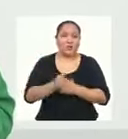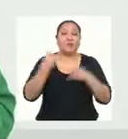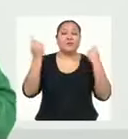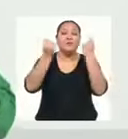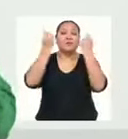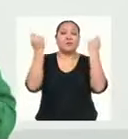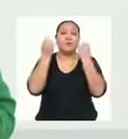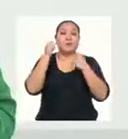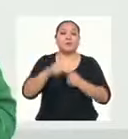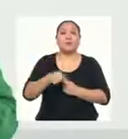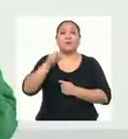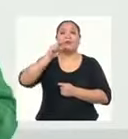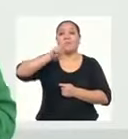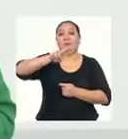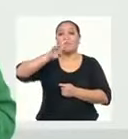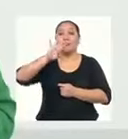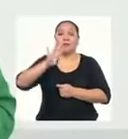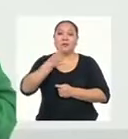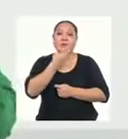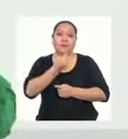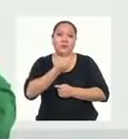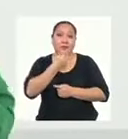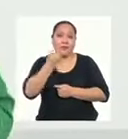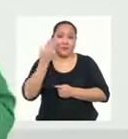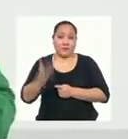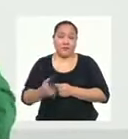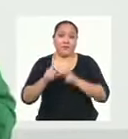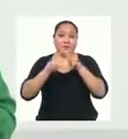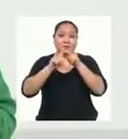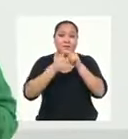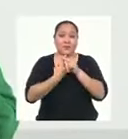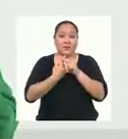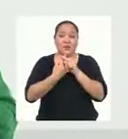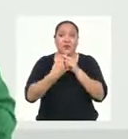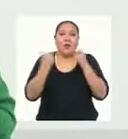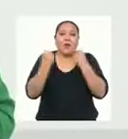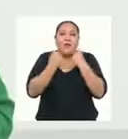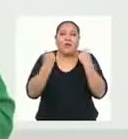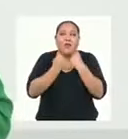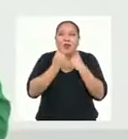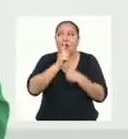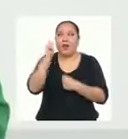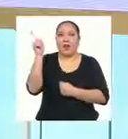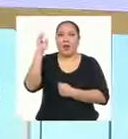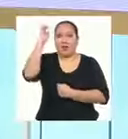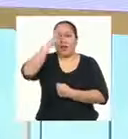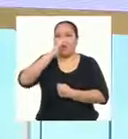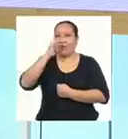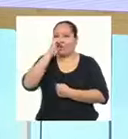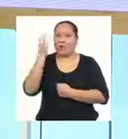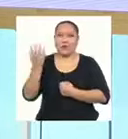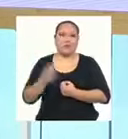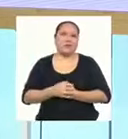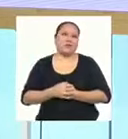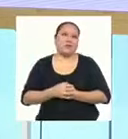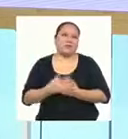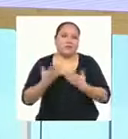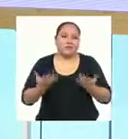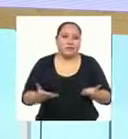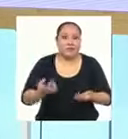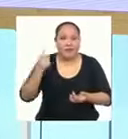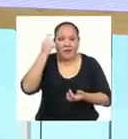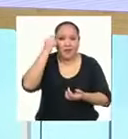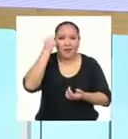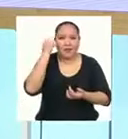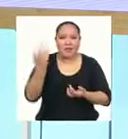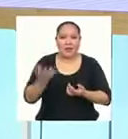celebración el 24 de diciembre. Que es el inicio del invierno para los europeos. ¿Quién iba a pensar